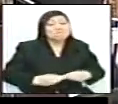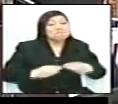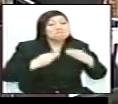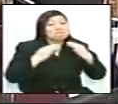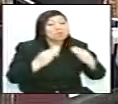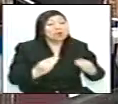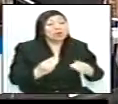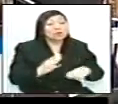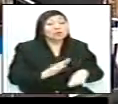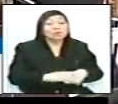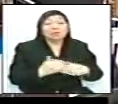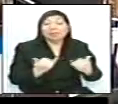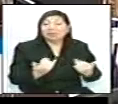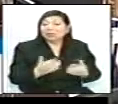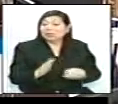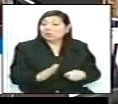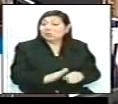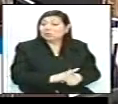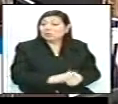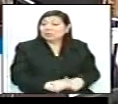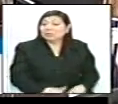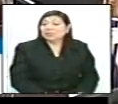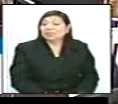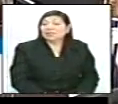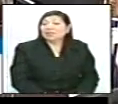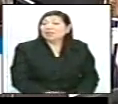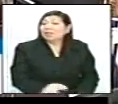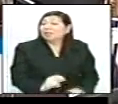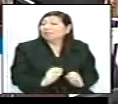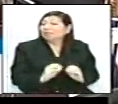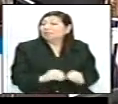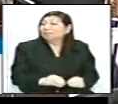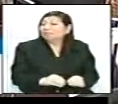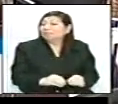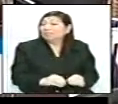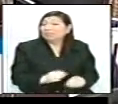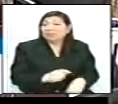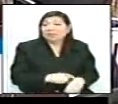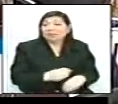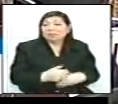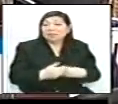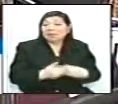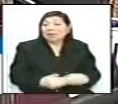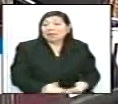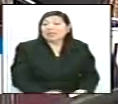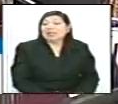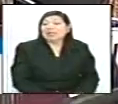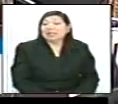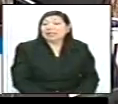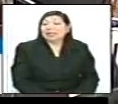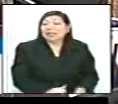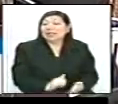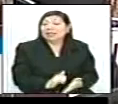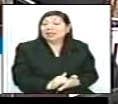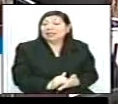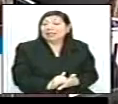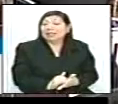una decisión sobre esto. Más que suficiente. Y no da para un plazo mayor, considerando que